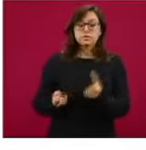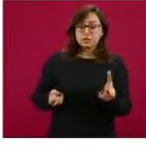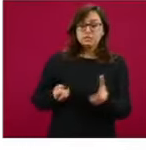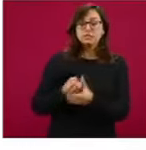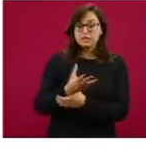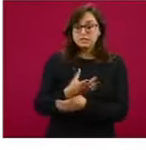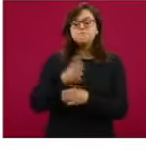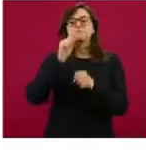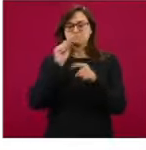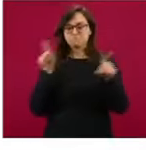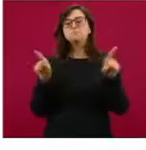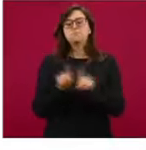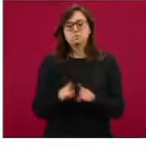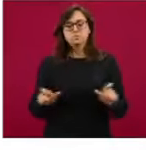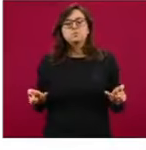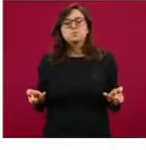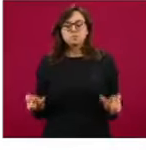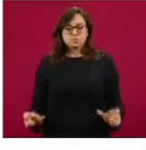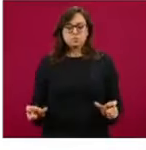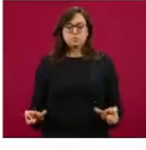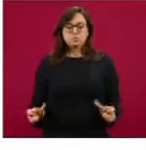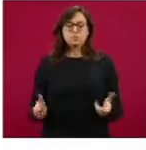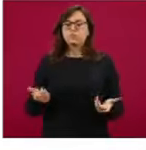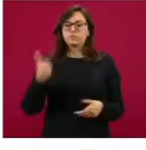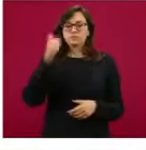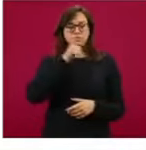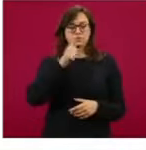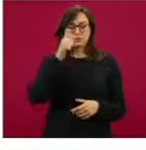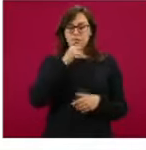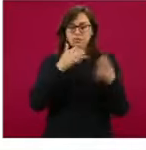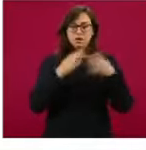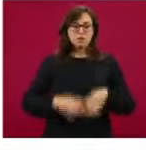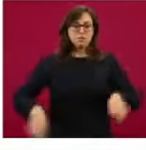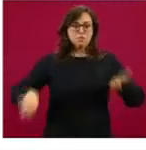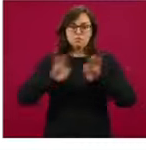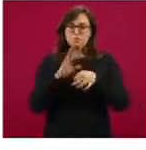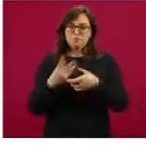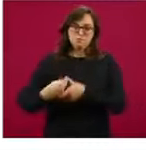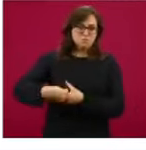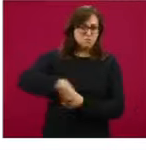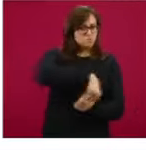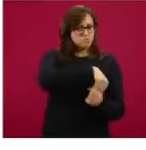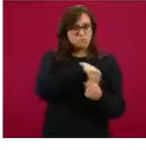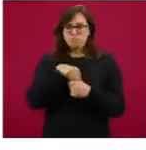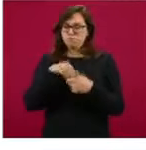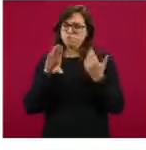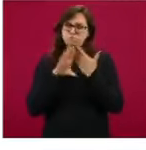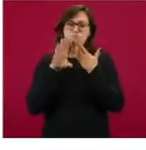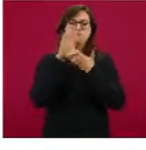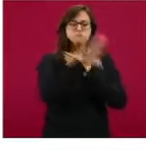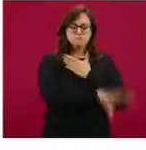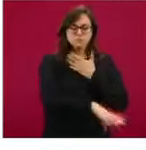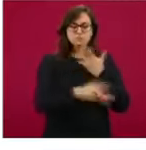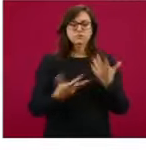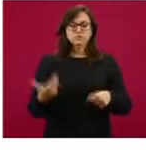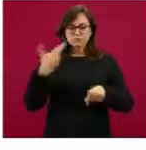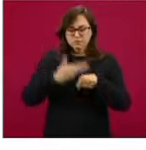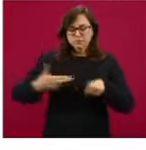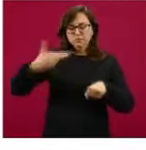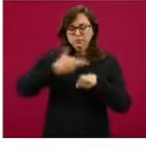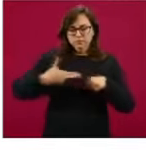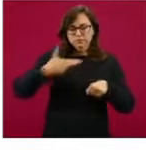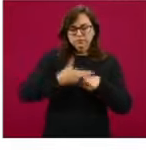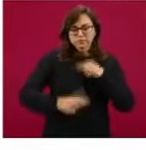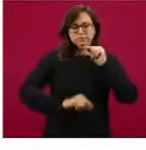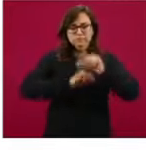se harán estas medidas tomando en cuenta siempre evitar la aglomeración en las salidas. Se están haciendo operativos para